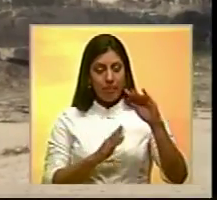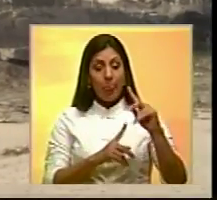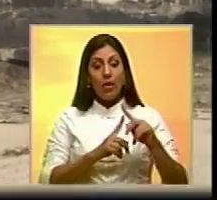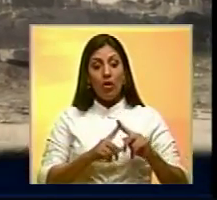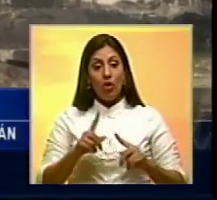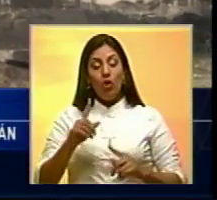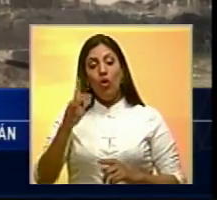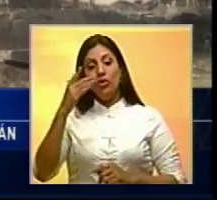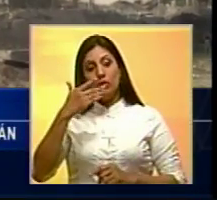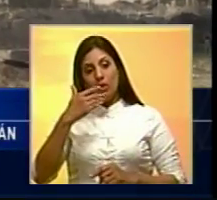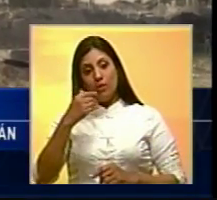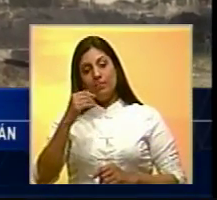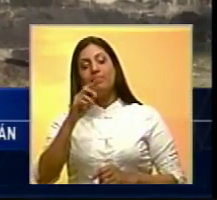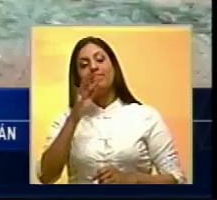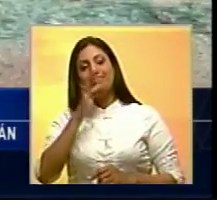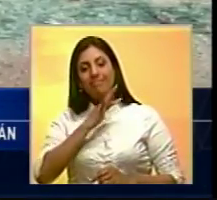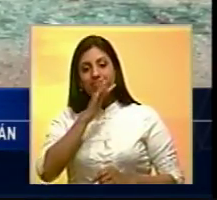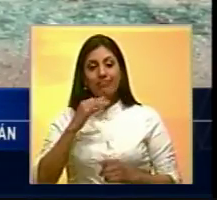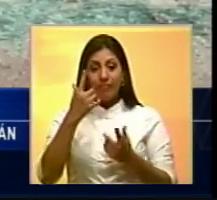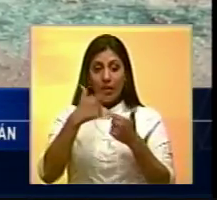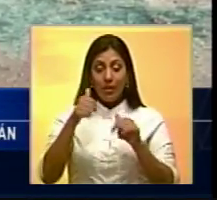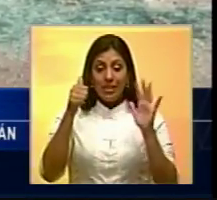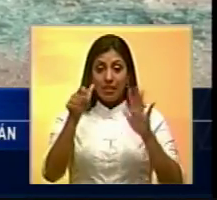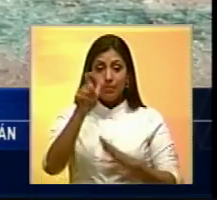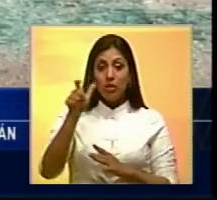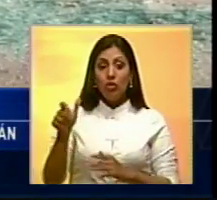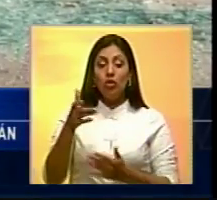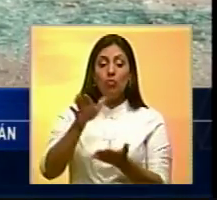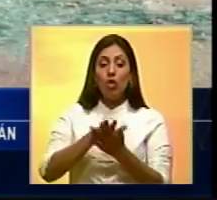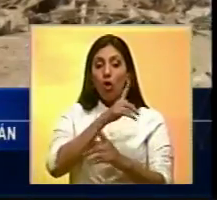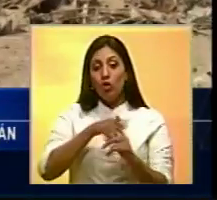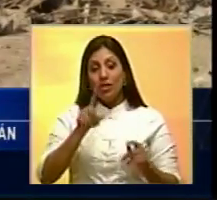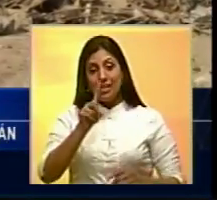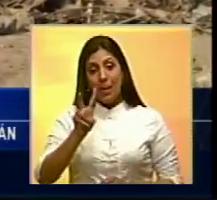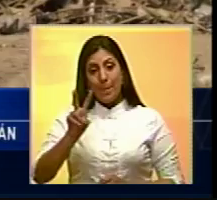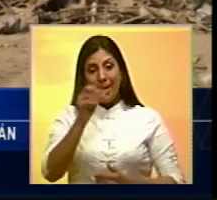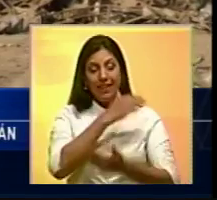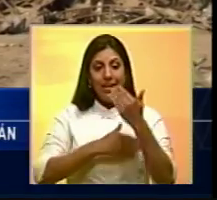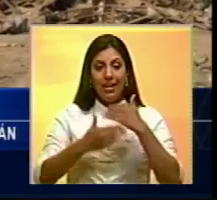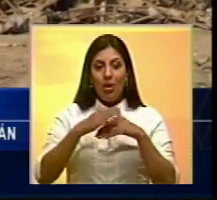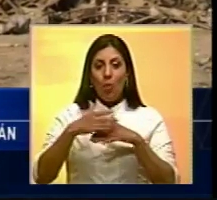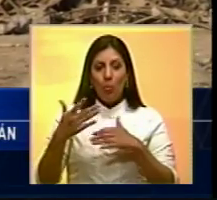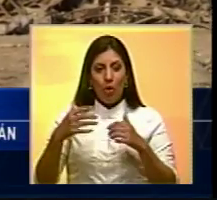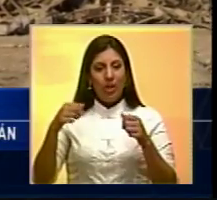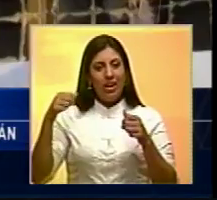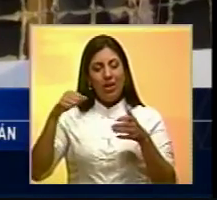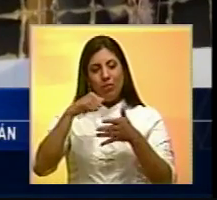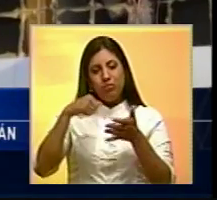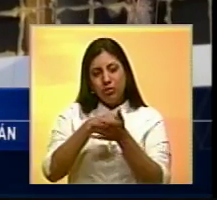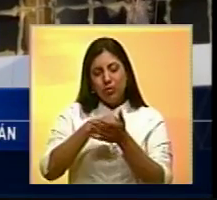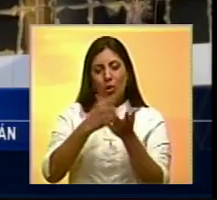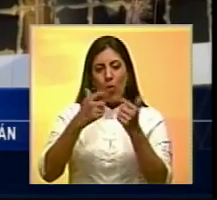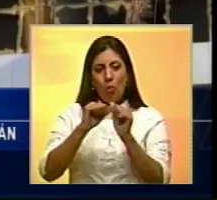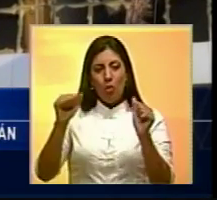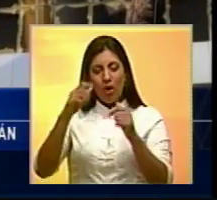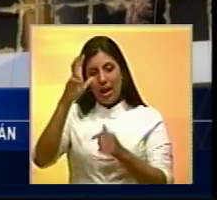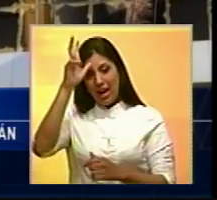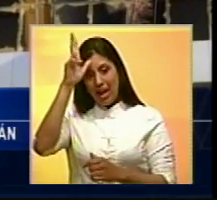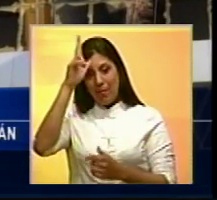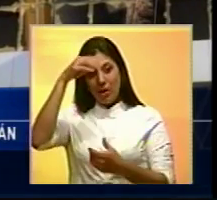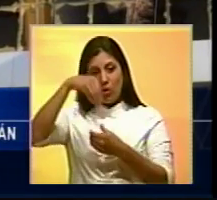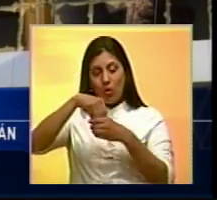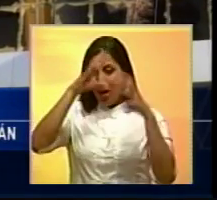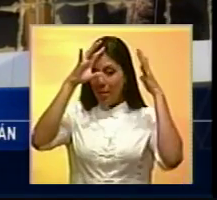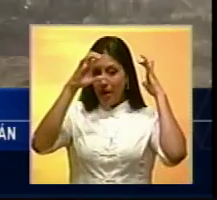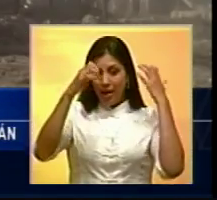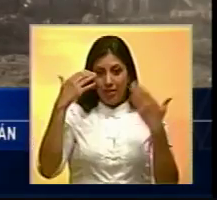En Afganistán, 6 personas murieron y más de 120 están heridas tras un ataque talibán al consulado de Alemania al norte